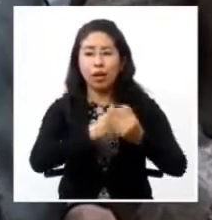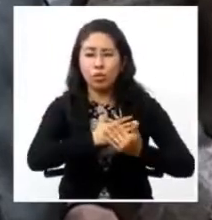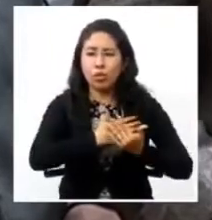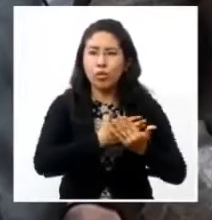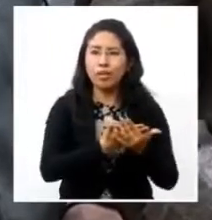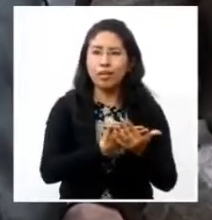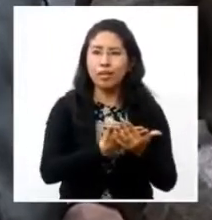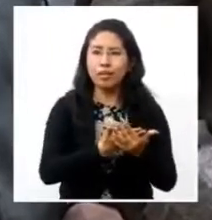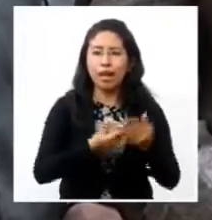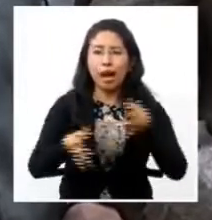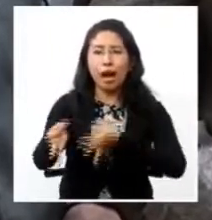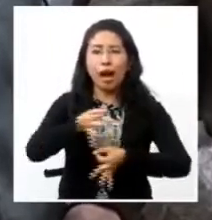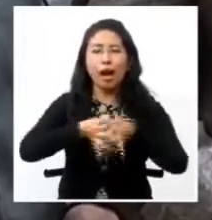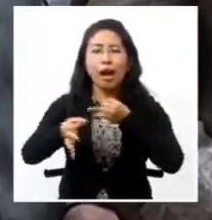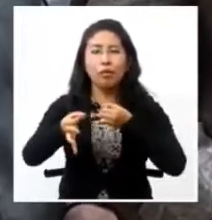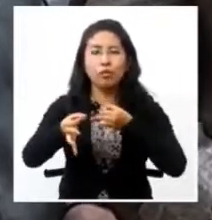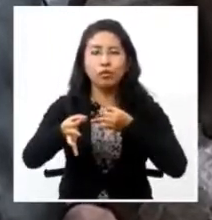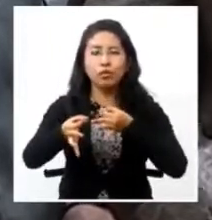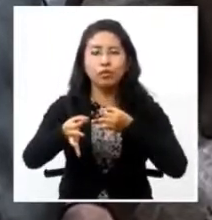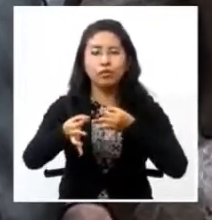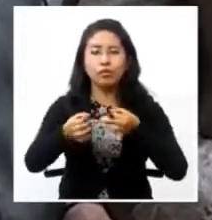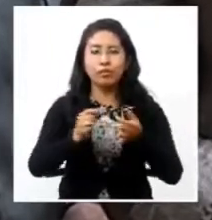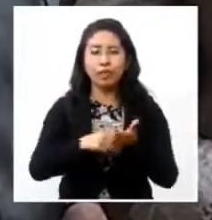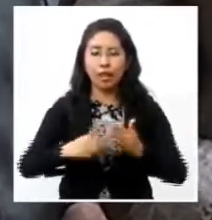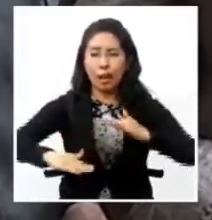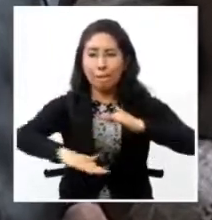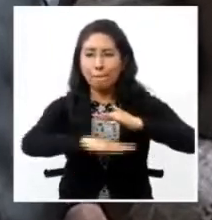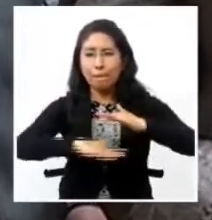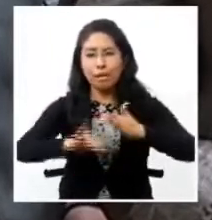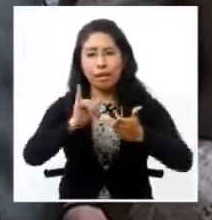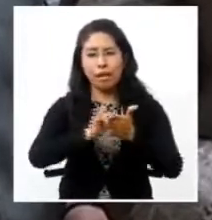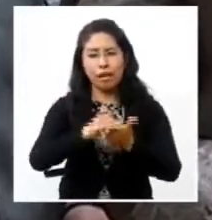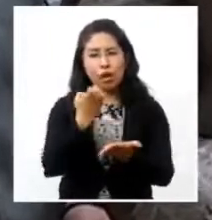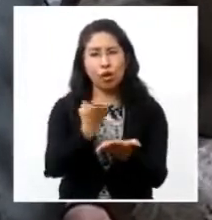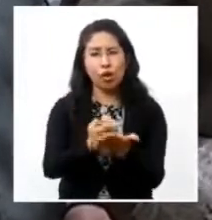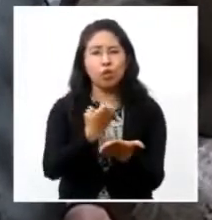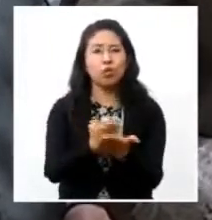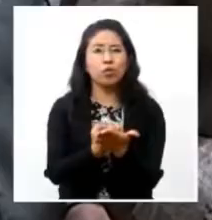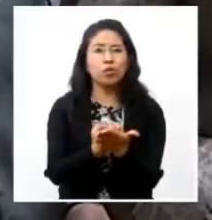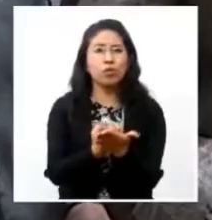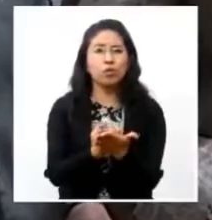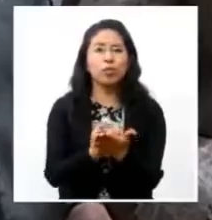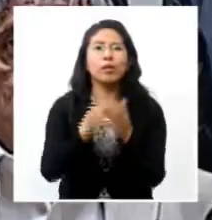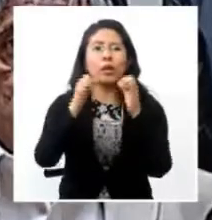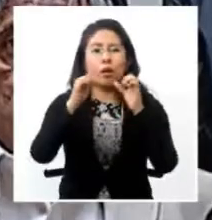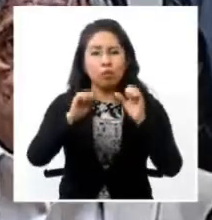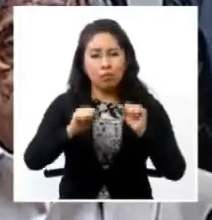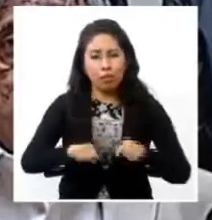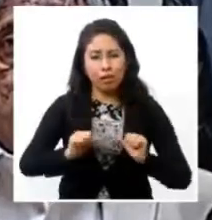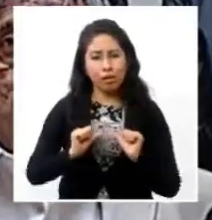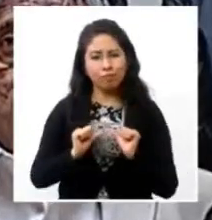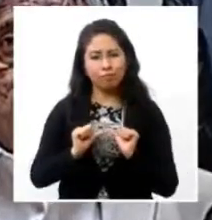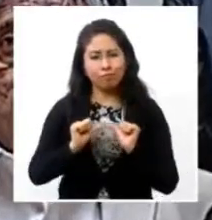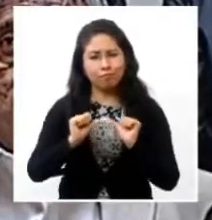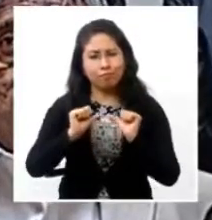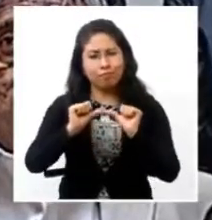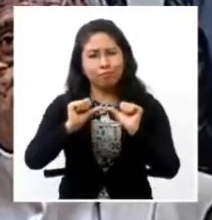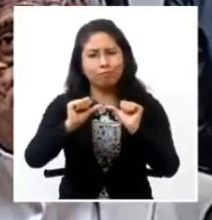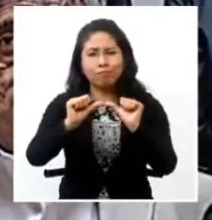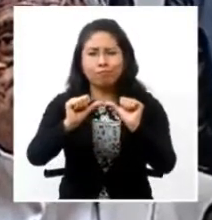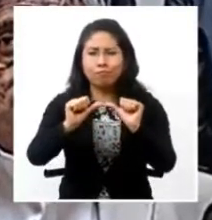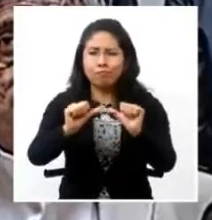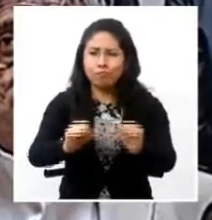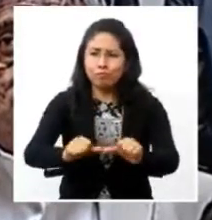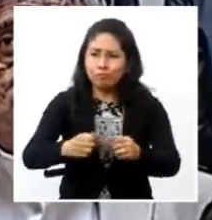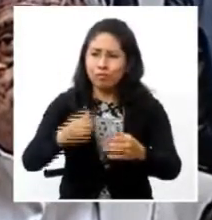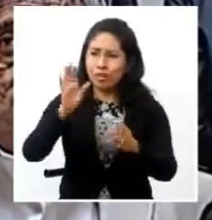y solidaridad han sido la base para que nuestra economía sobreviva a la pandemia y salga mejor